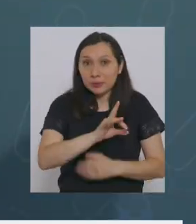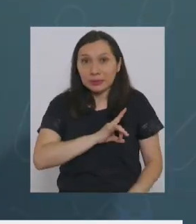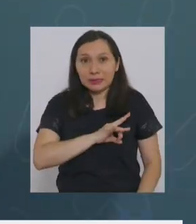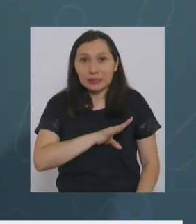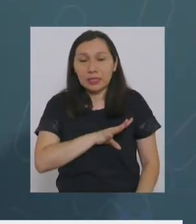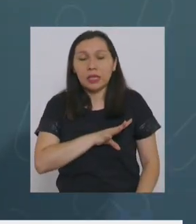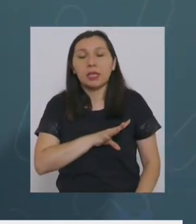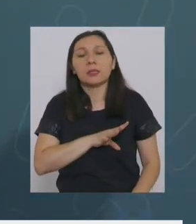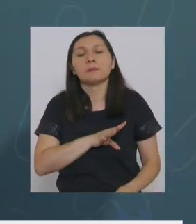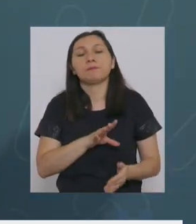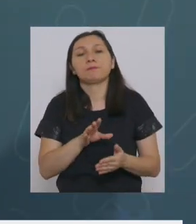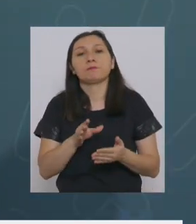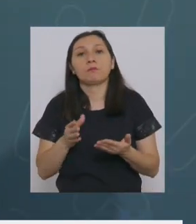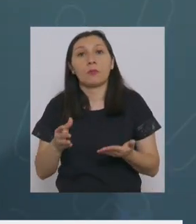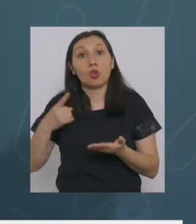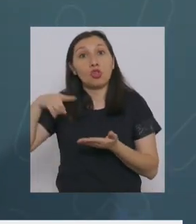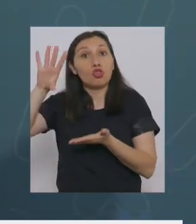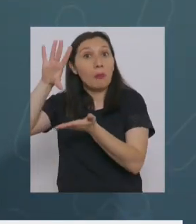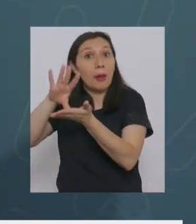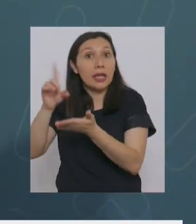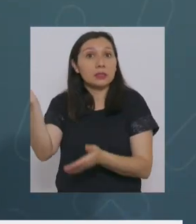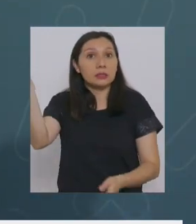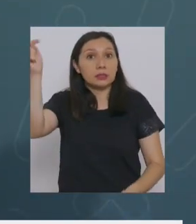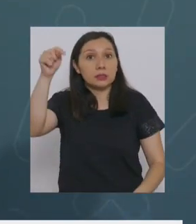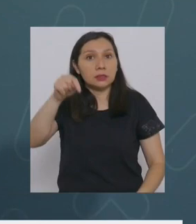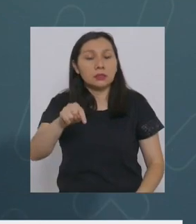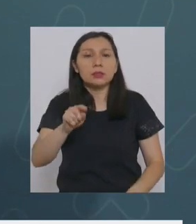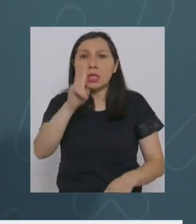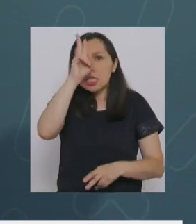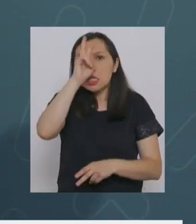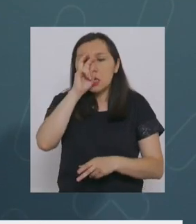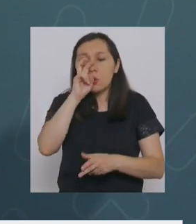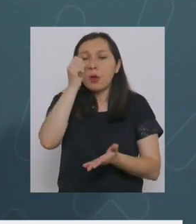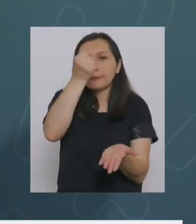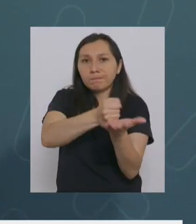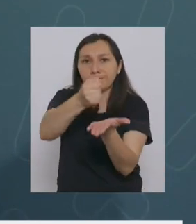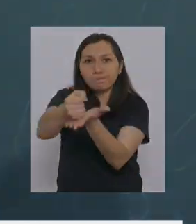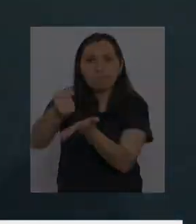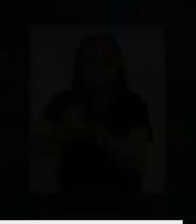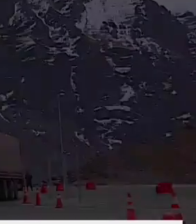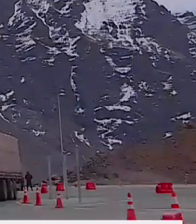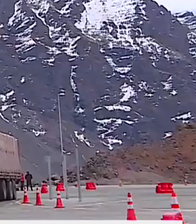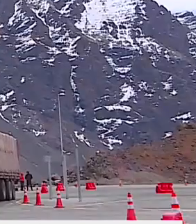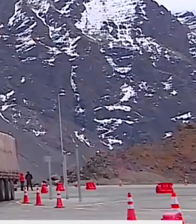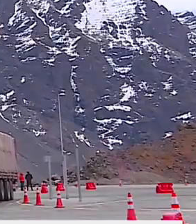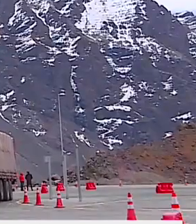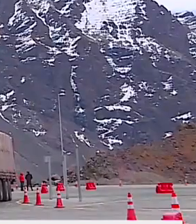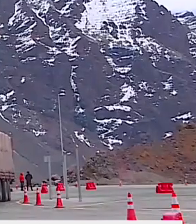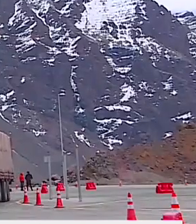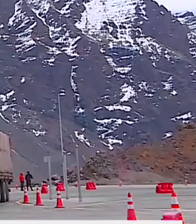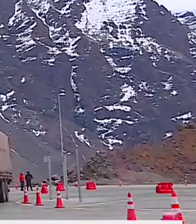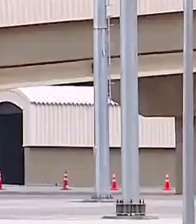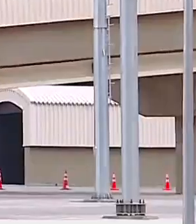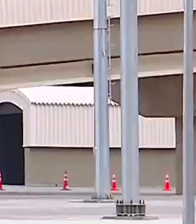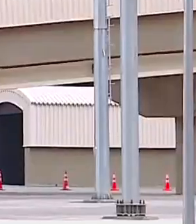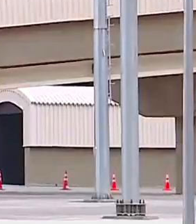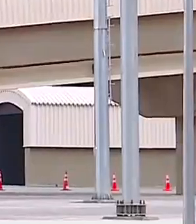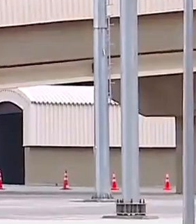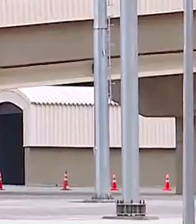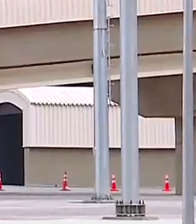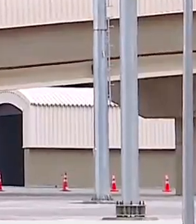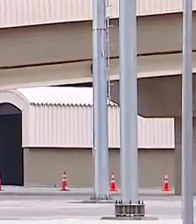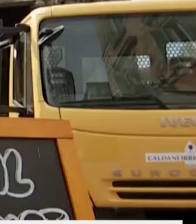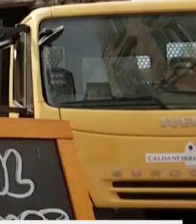aislamiento. Si son extranjeros tendrán que haber homologado y validado su proceso de vacunación. Chile avanza en su apertura mientras